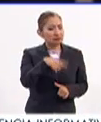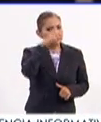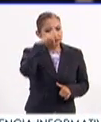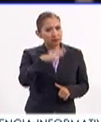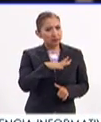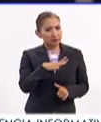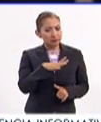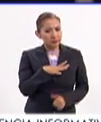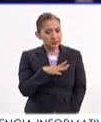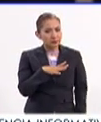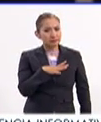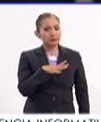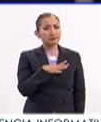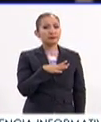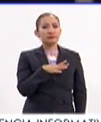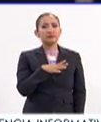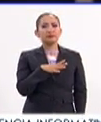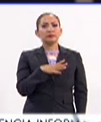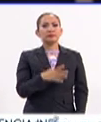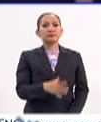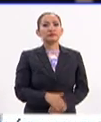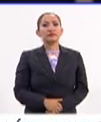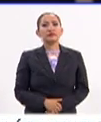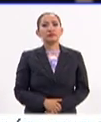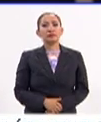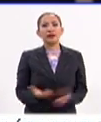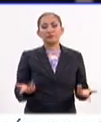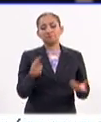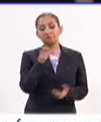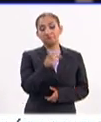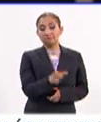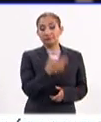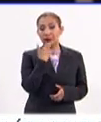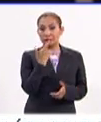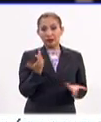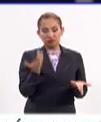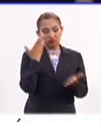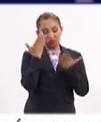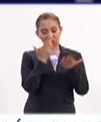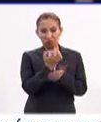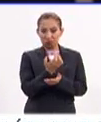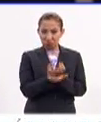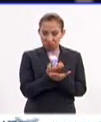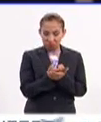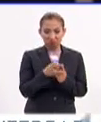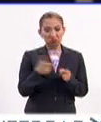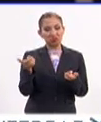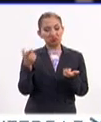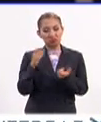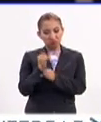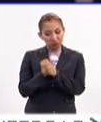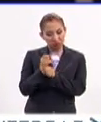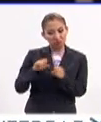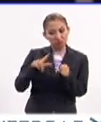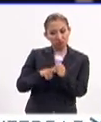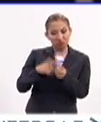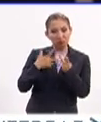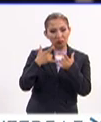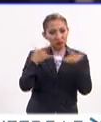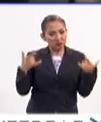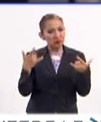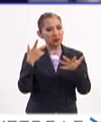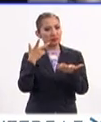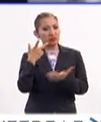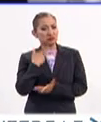tenido México, que le tocó ser economista, sociólogo, politólogo,